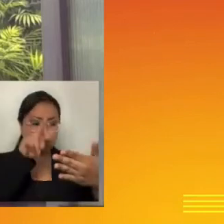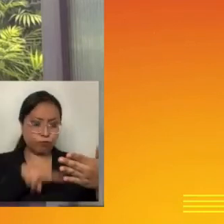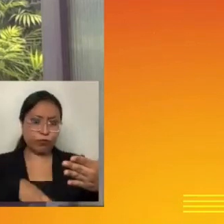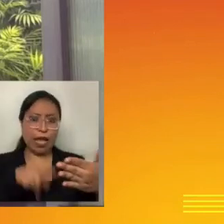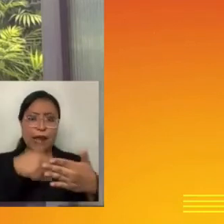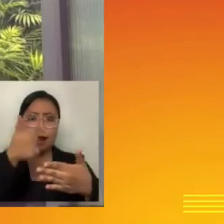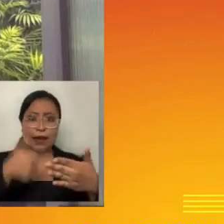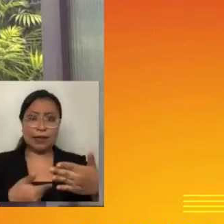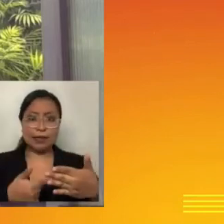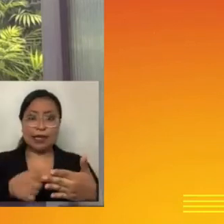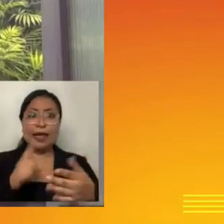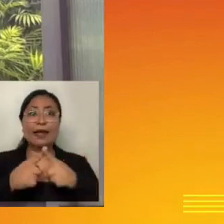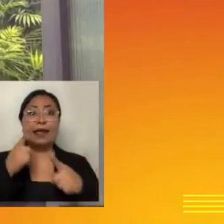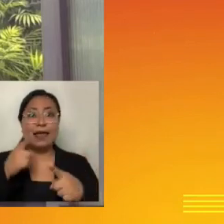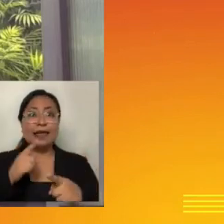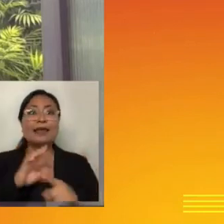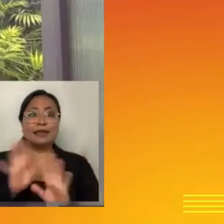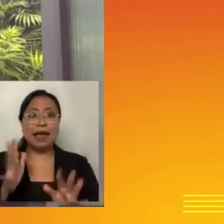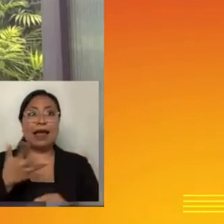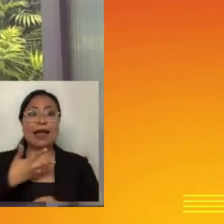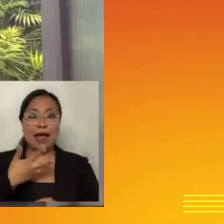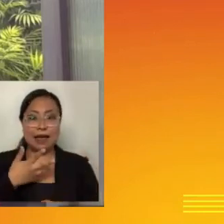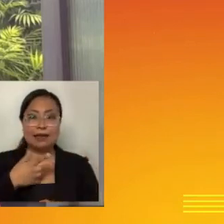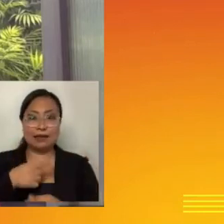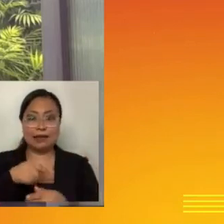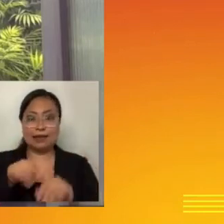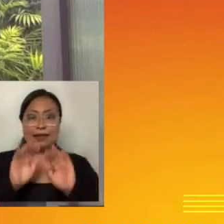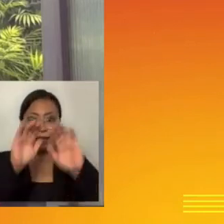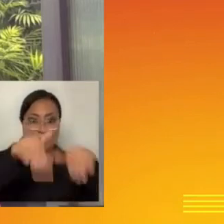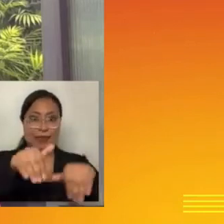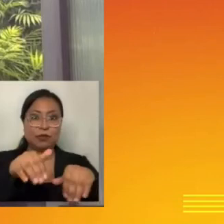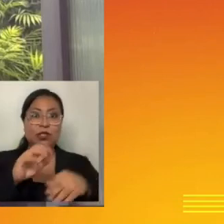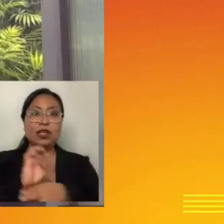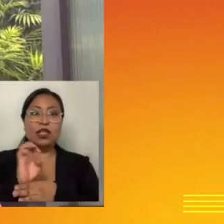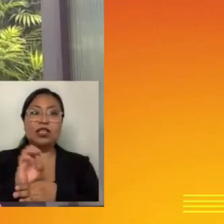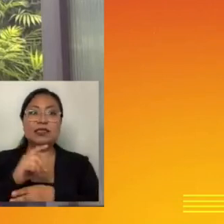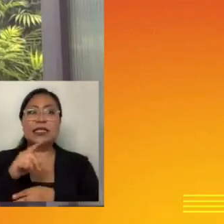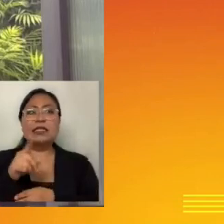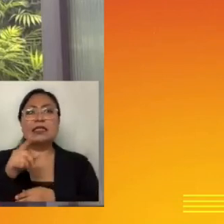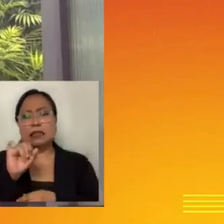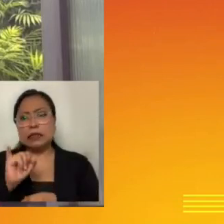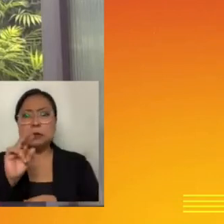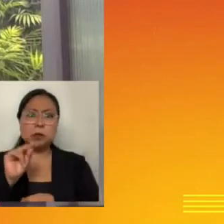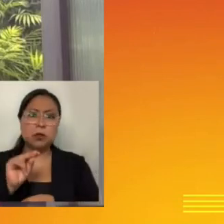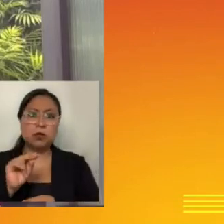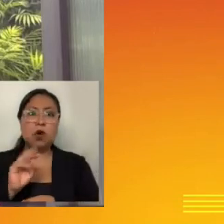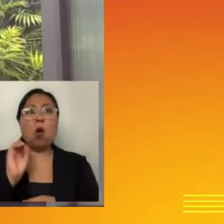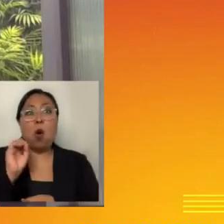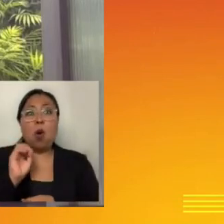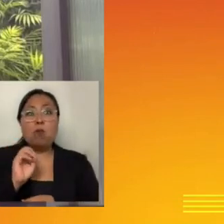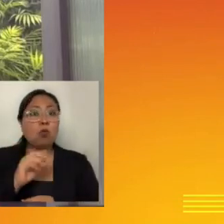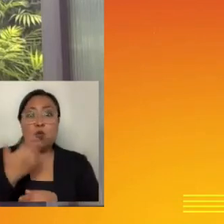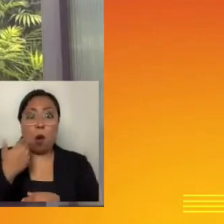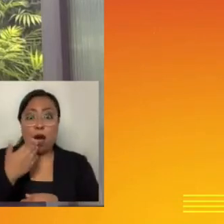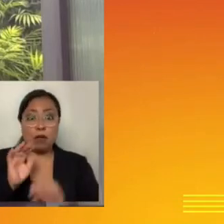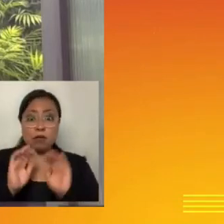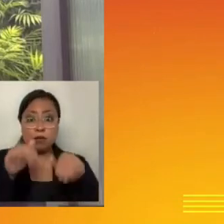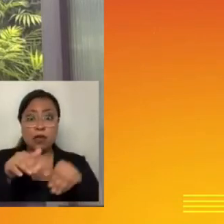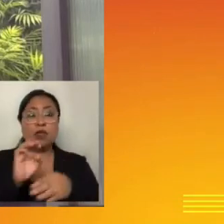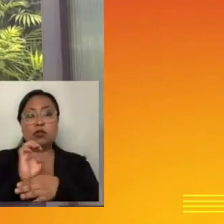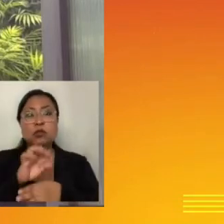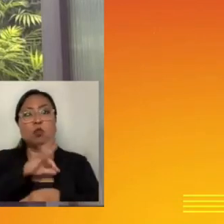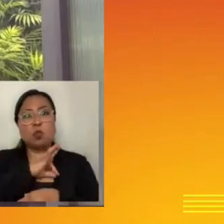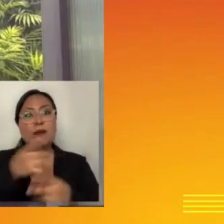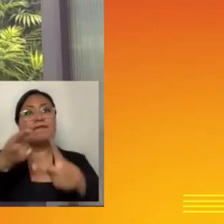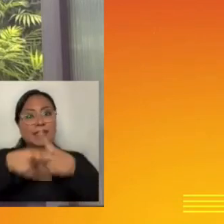preguntarnos en primer lugar si ya están registradas sus organizaciones o no. Y si no, pues les informamos y pueden comenzar el